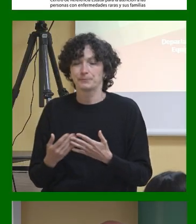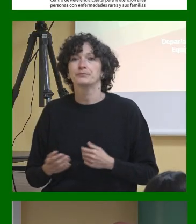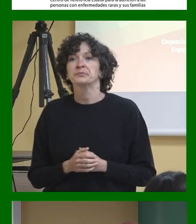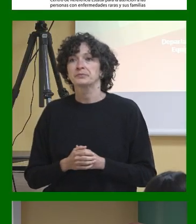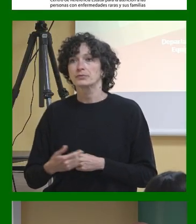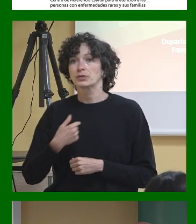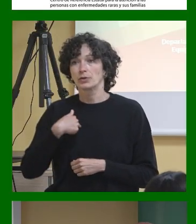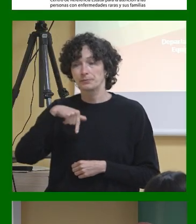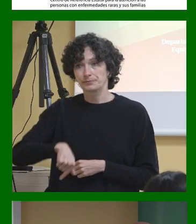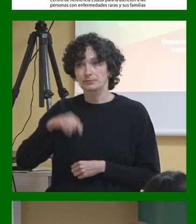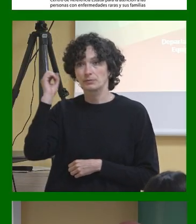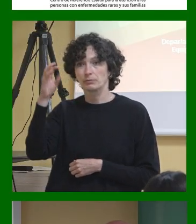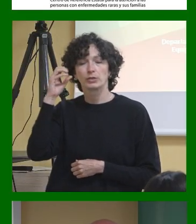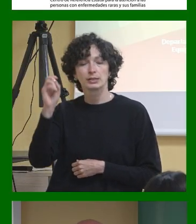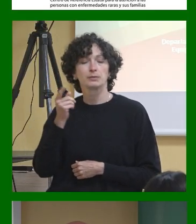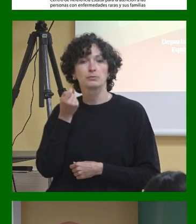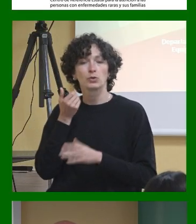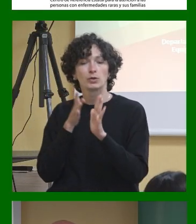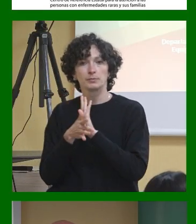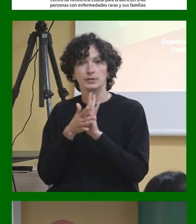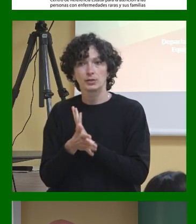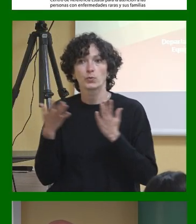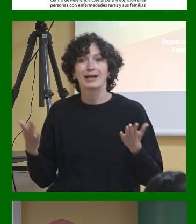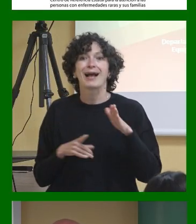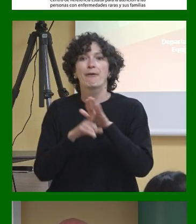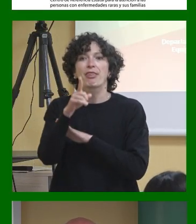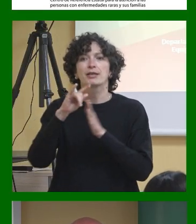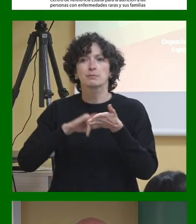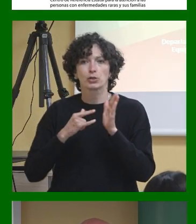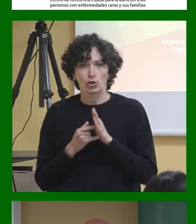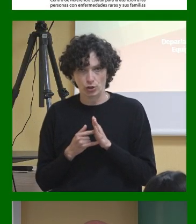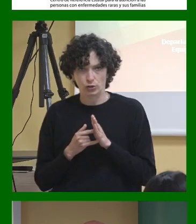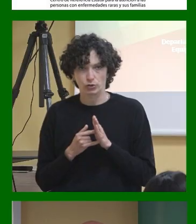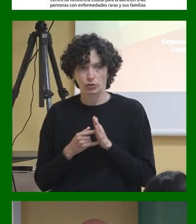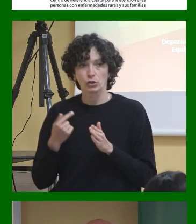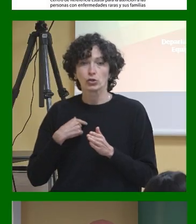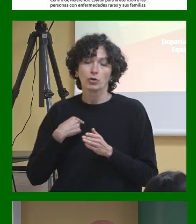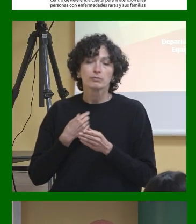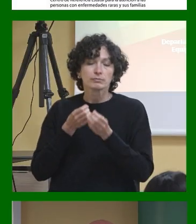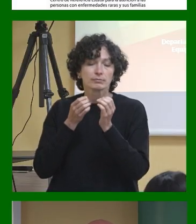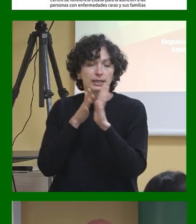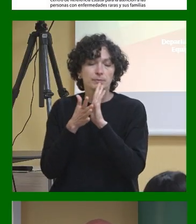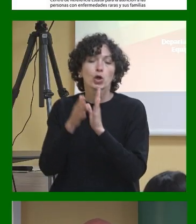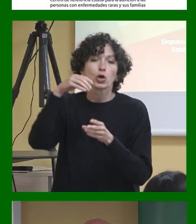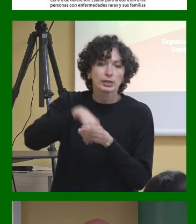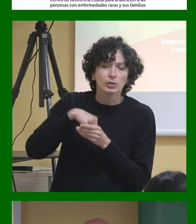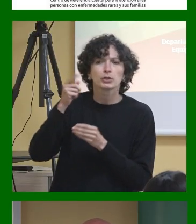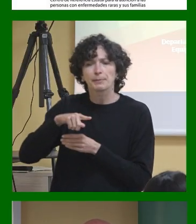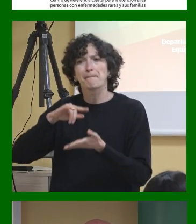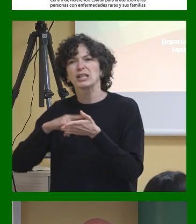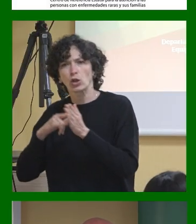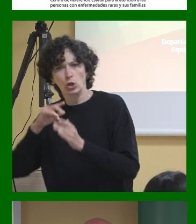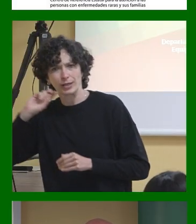explicar un poco en esta ponencia avances metodológicos. Yo voy a hablar de contenidos, pero también de metodologías que yo creo